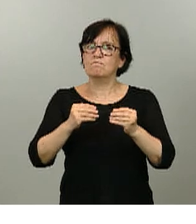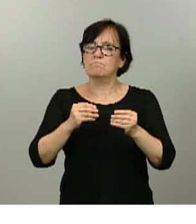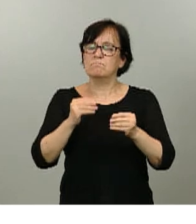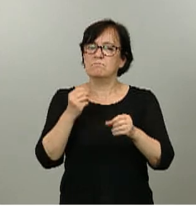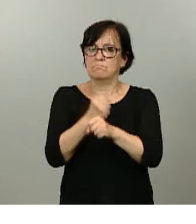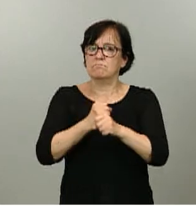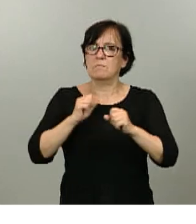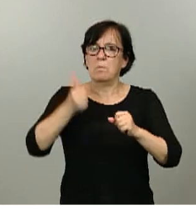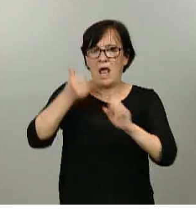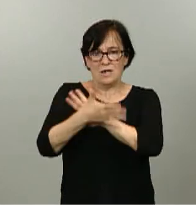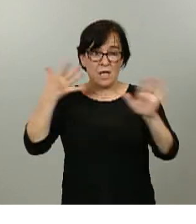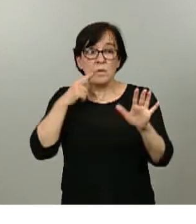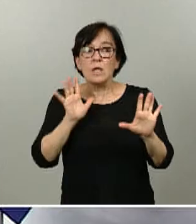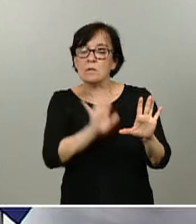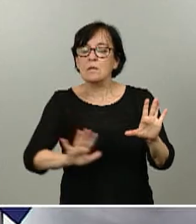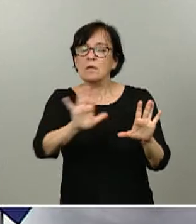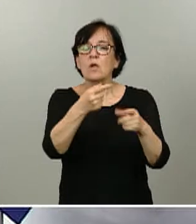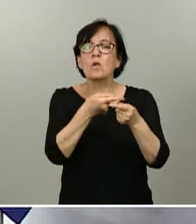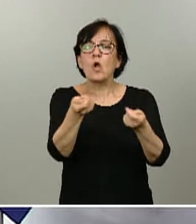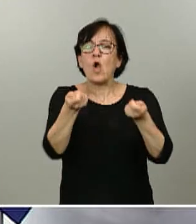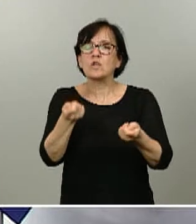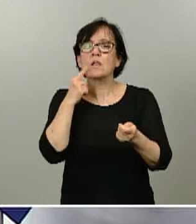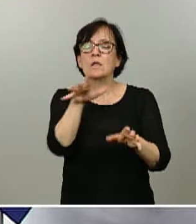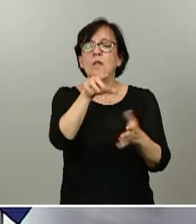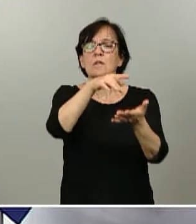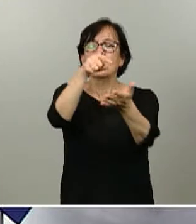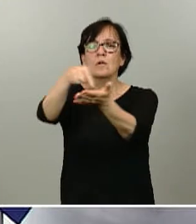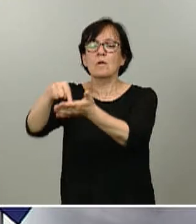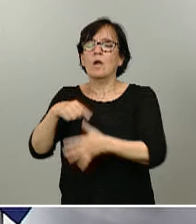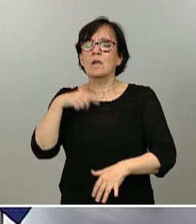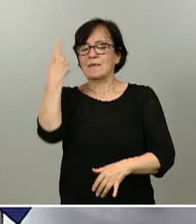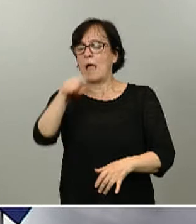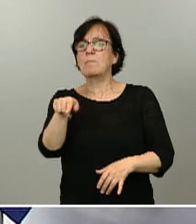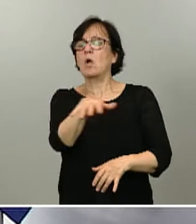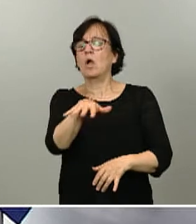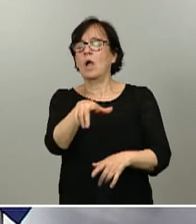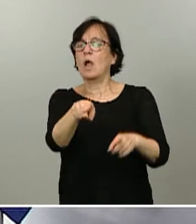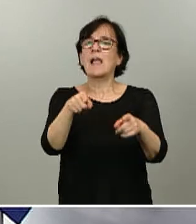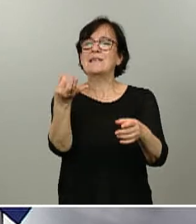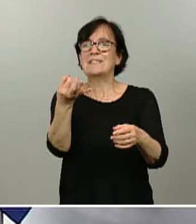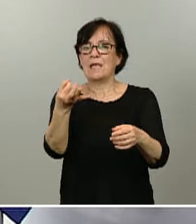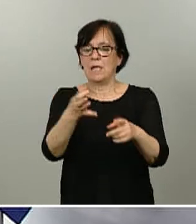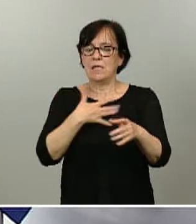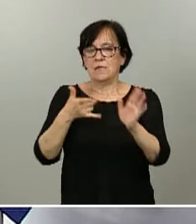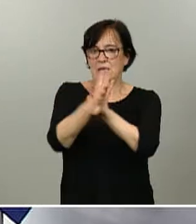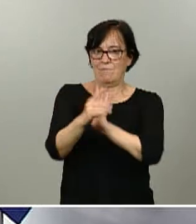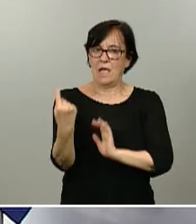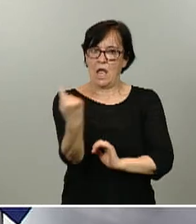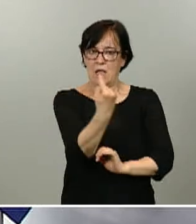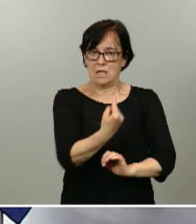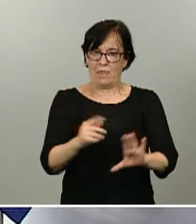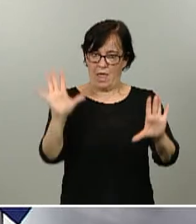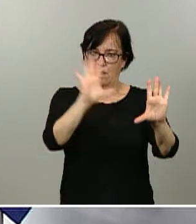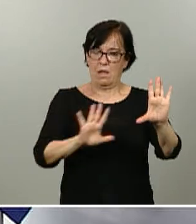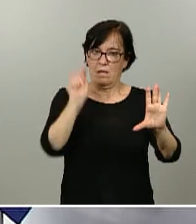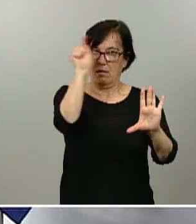acciones localizadas en puntos muy concretos en los que rápidamente sabemos lo que está pasando y lo que quiere decir en cada uno de ellos.